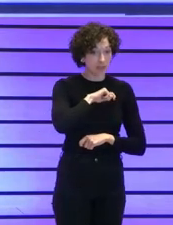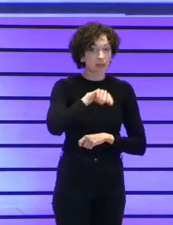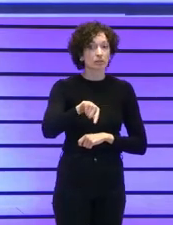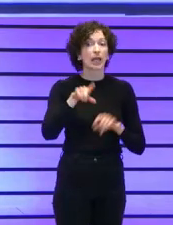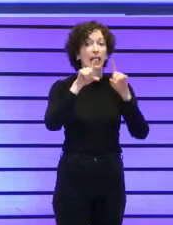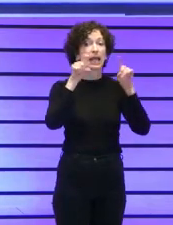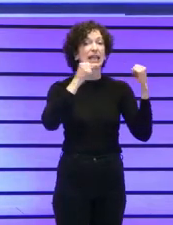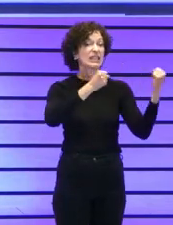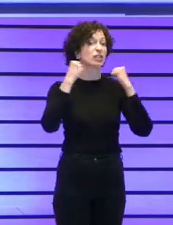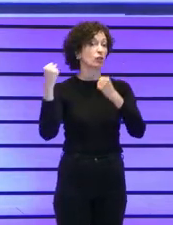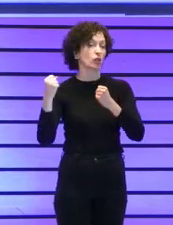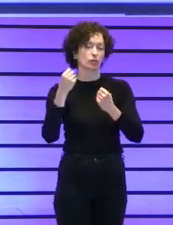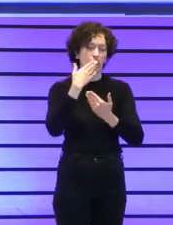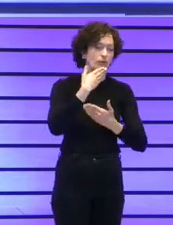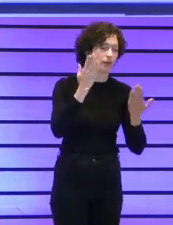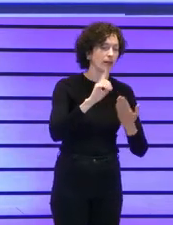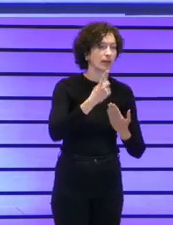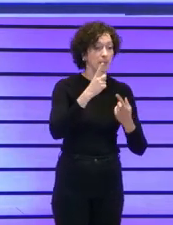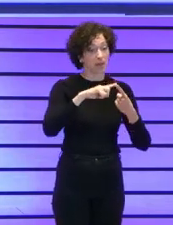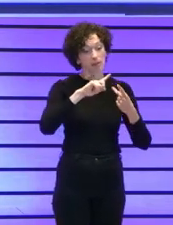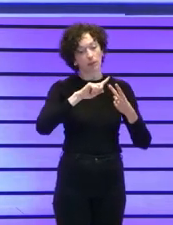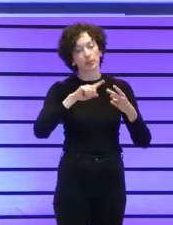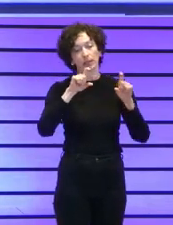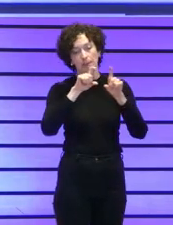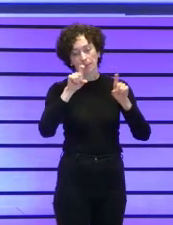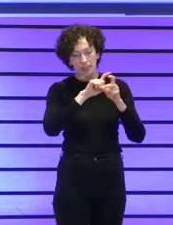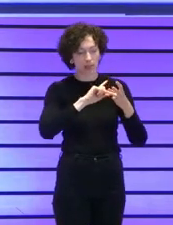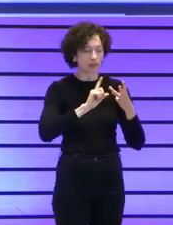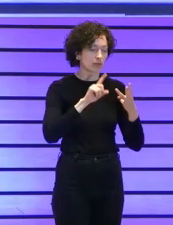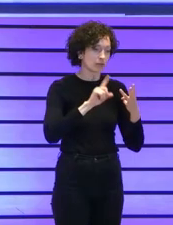confía, seguida de las empresas, seguida